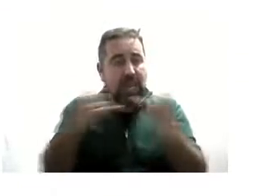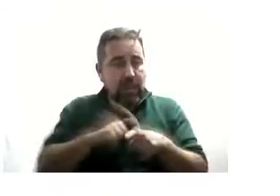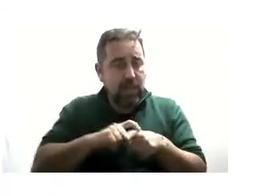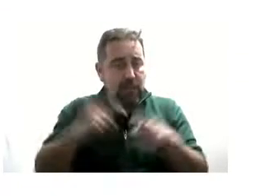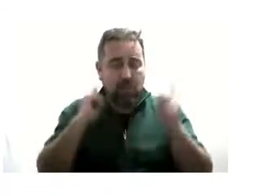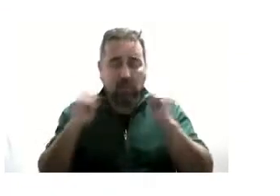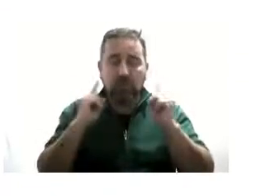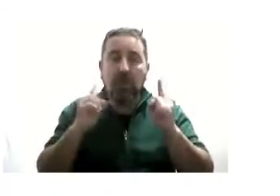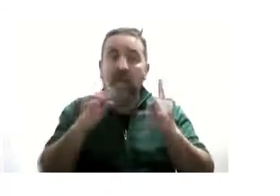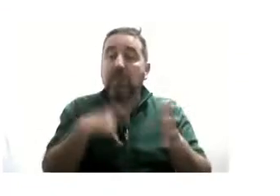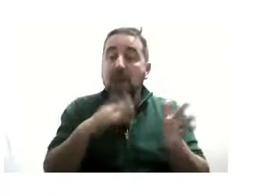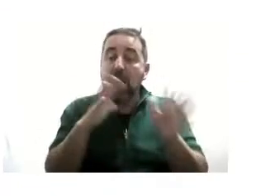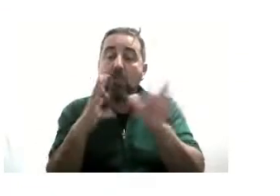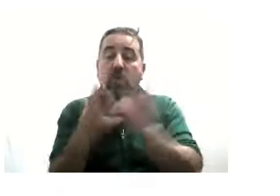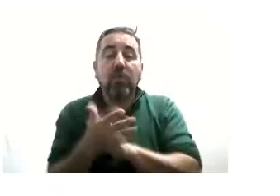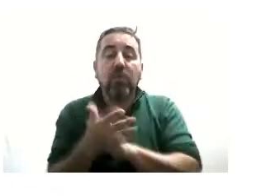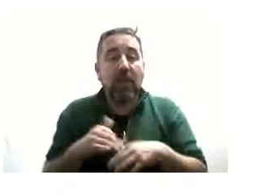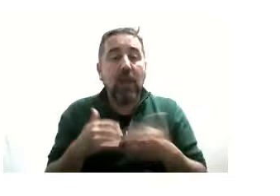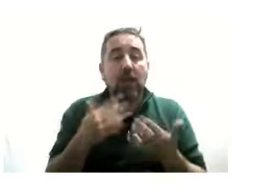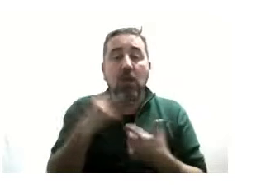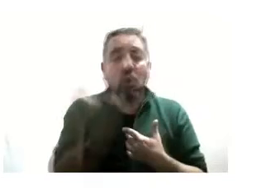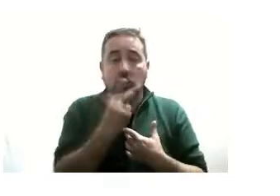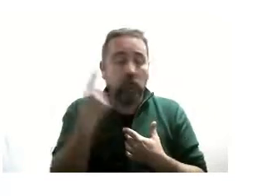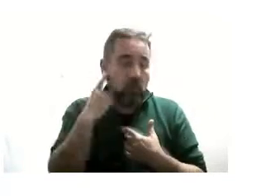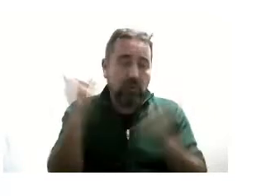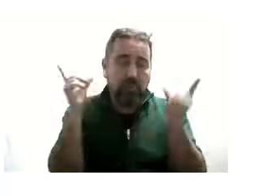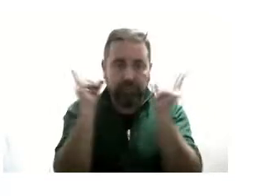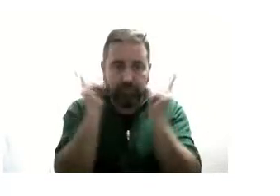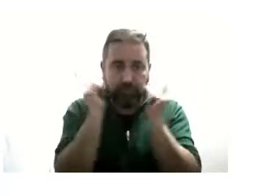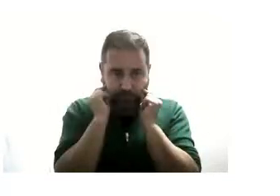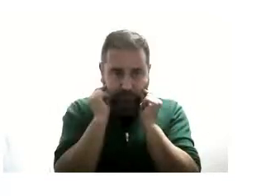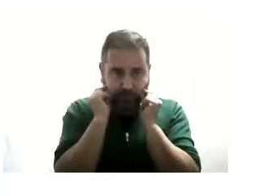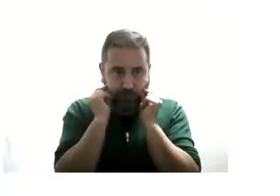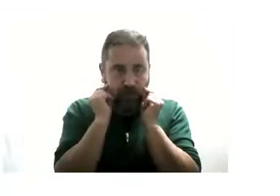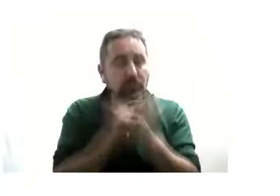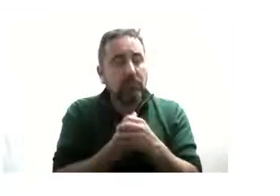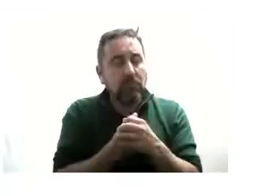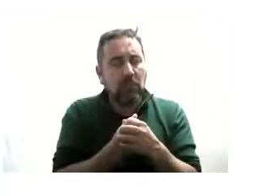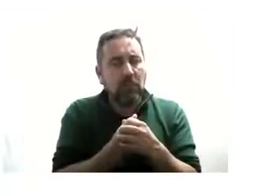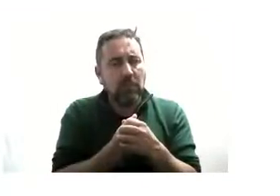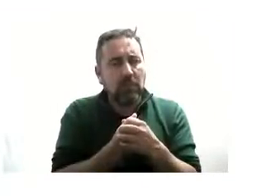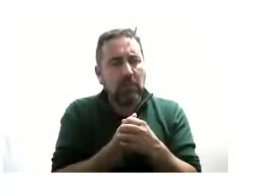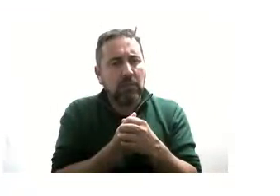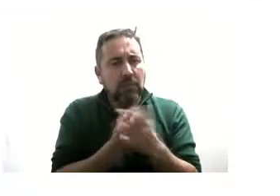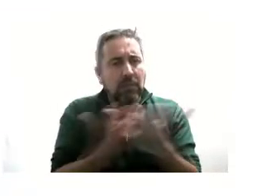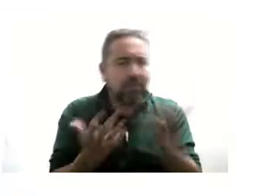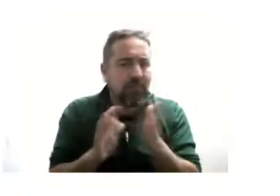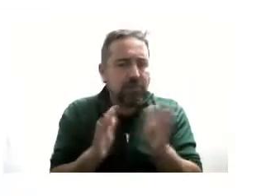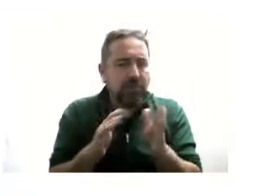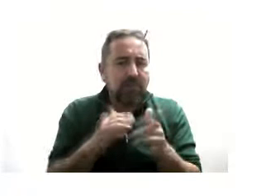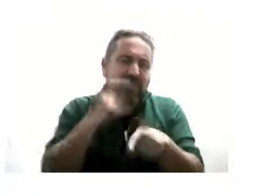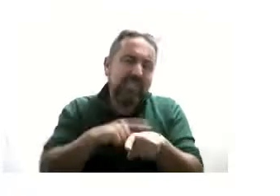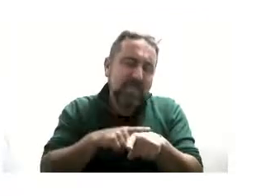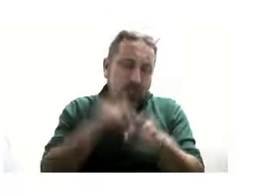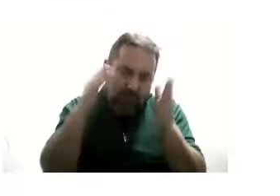enfermedad es a tener una pérdida de audición en los dos oídos, ¿no? Con lo cual, me he dedicado un poco más de tiempo a los